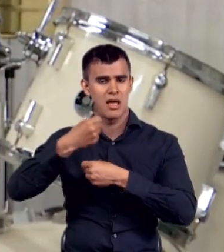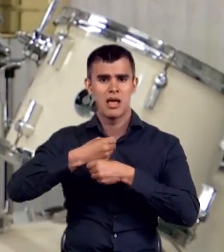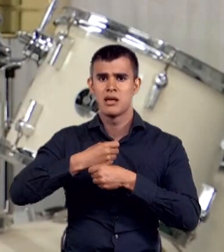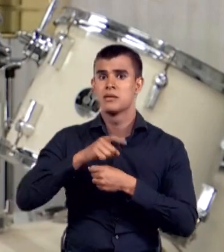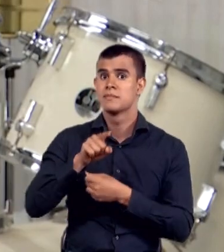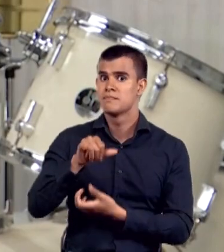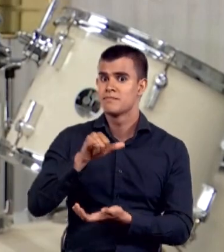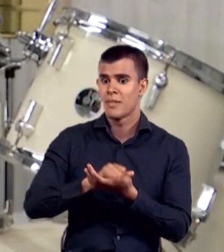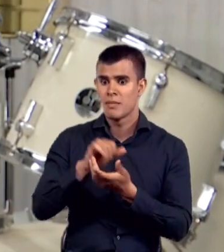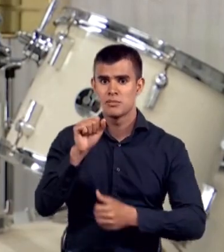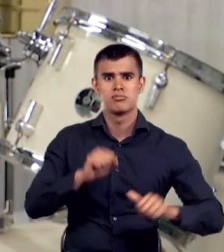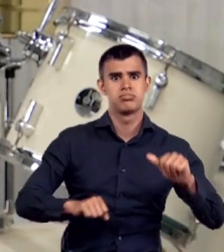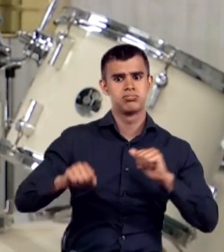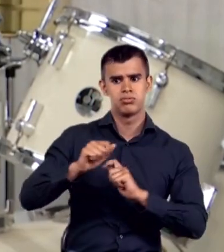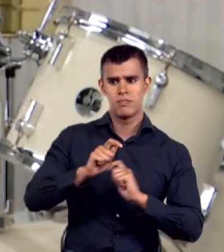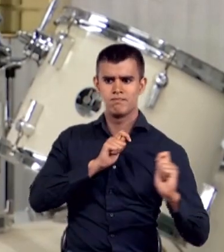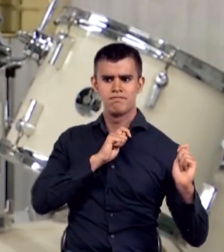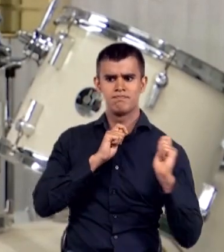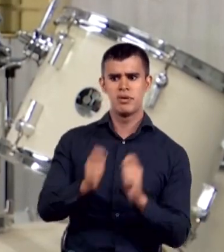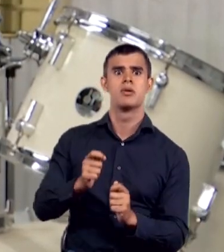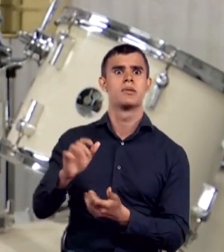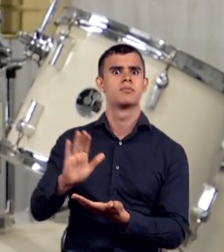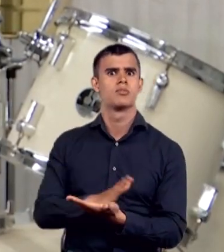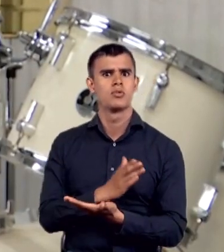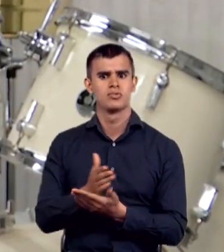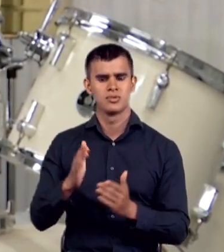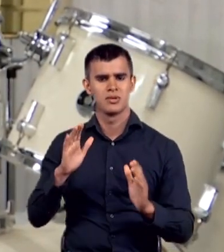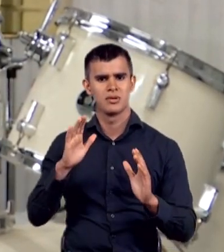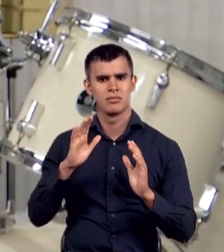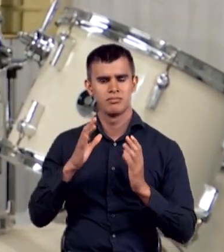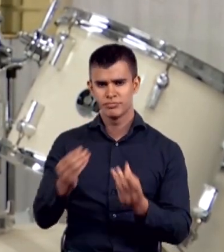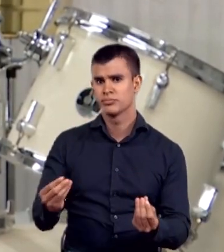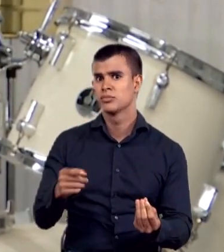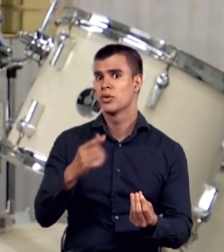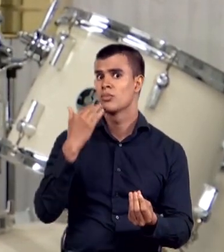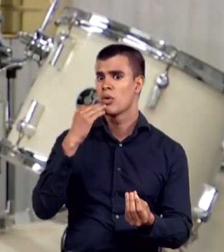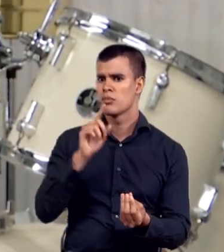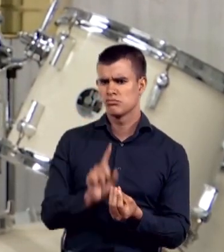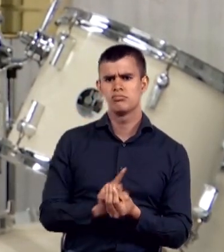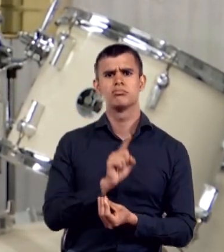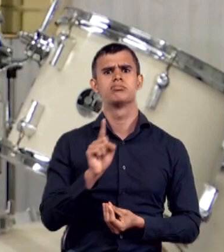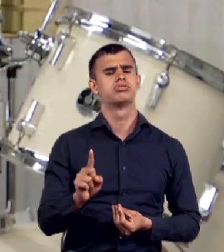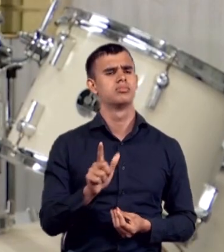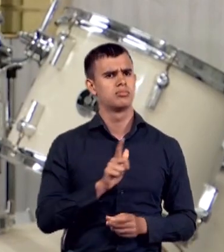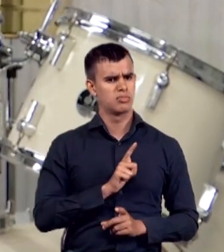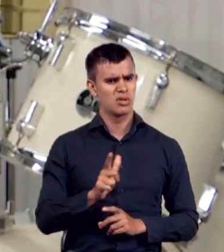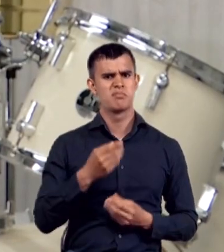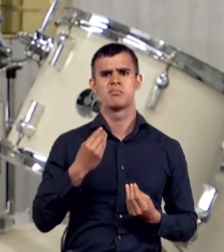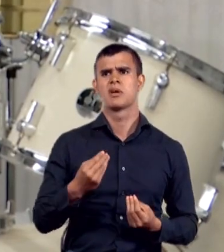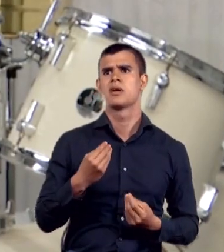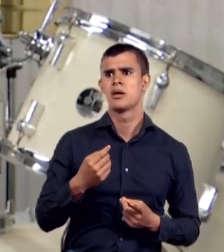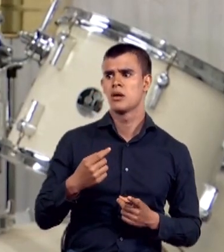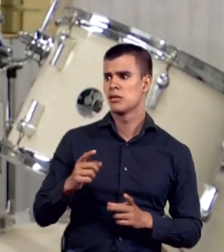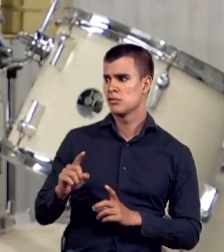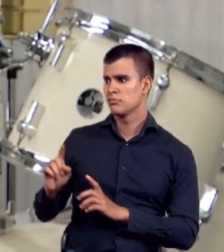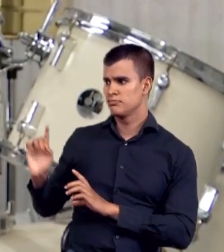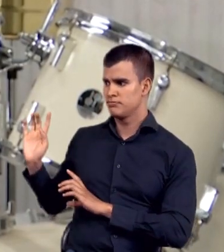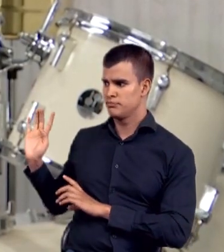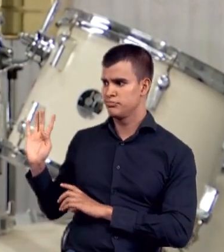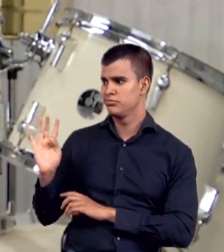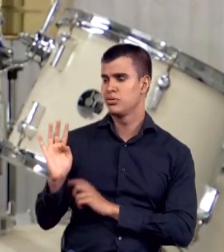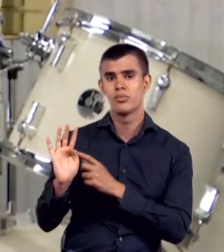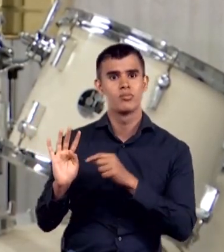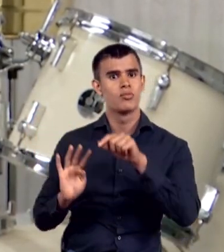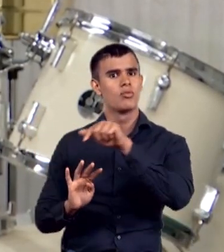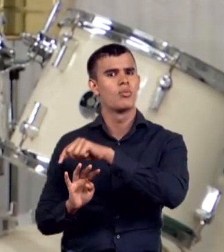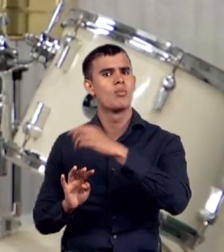convierte en un género musical, ella sigue abanderando y representando a las mujeres, abriéndole puertas en un